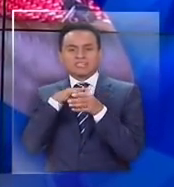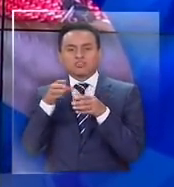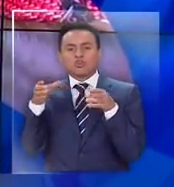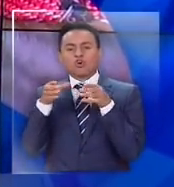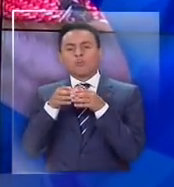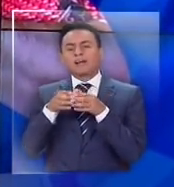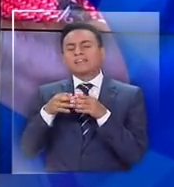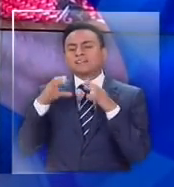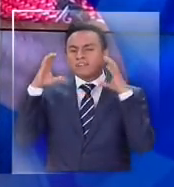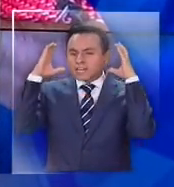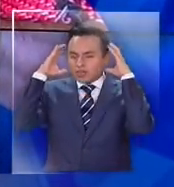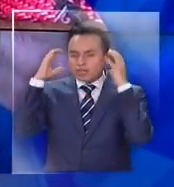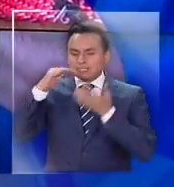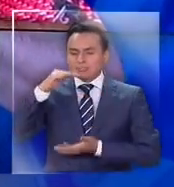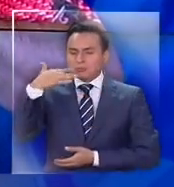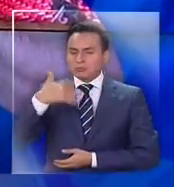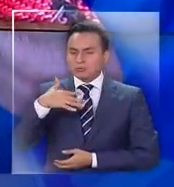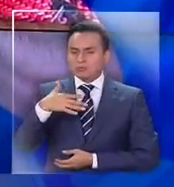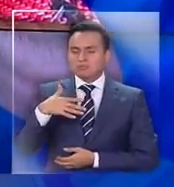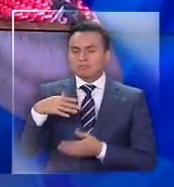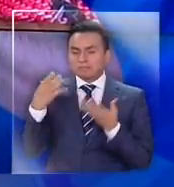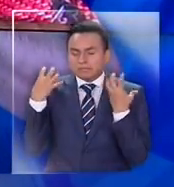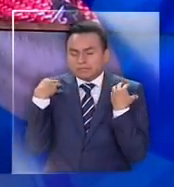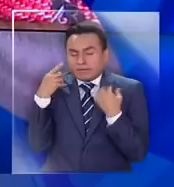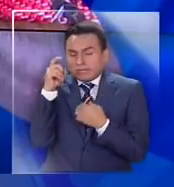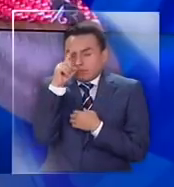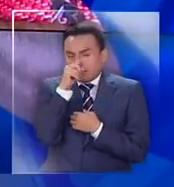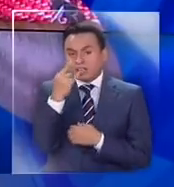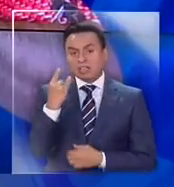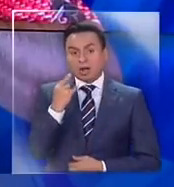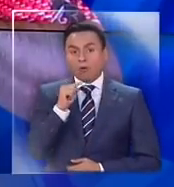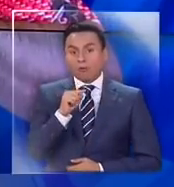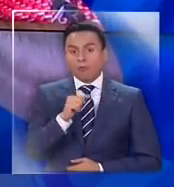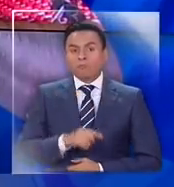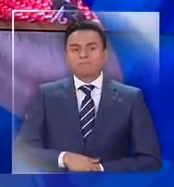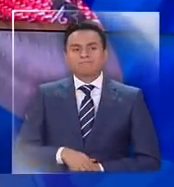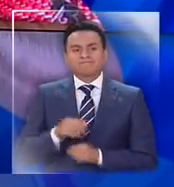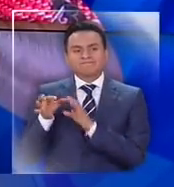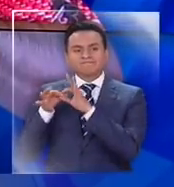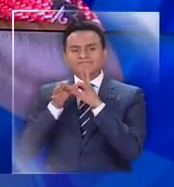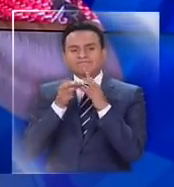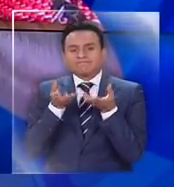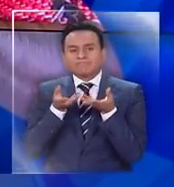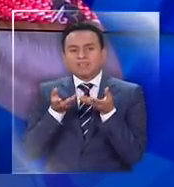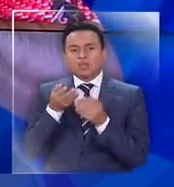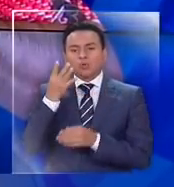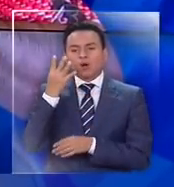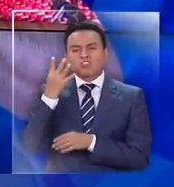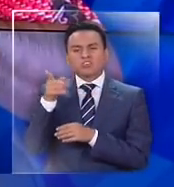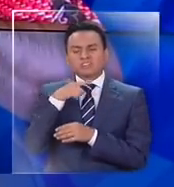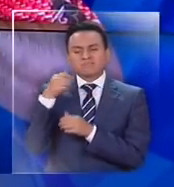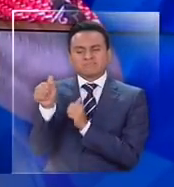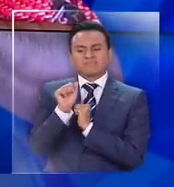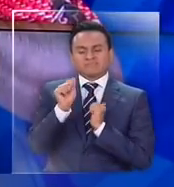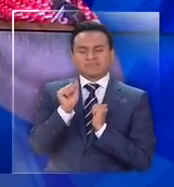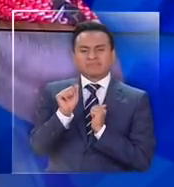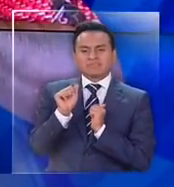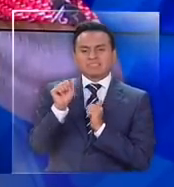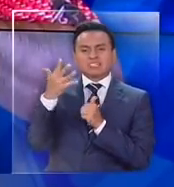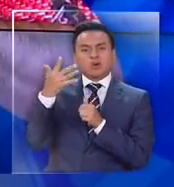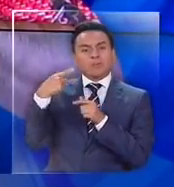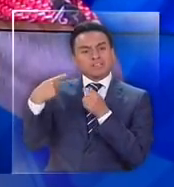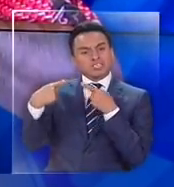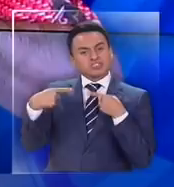Copa Libertadores. En el papel más difícil para la U, porque lleva 4 derrotas en los últimos